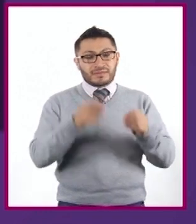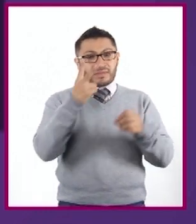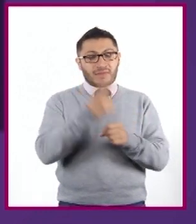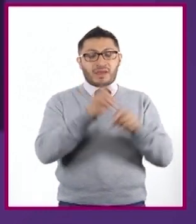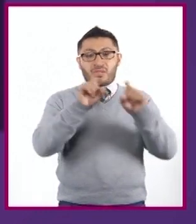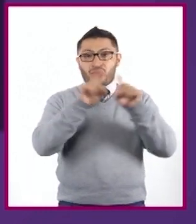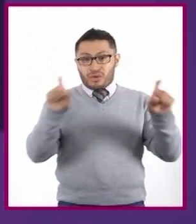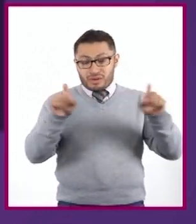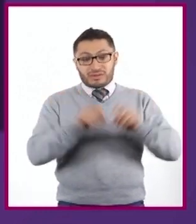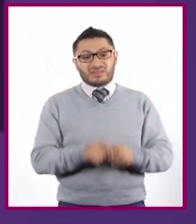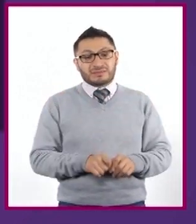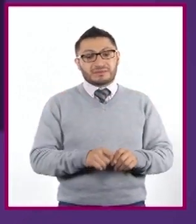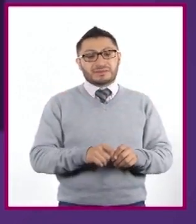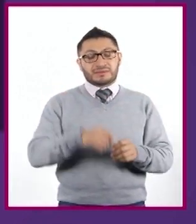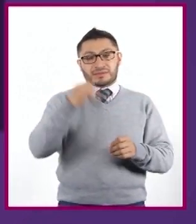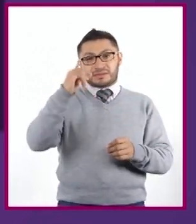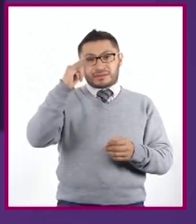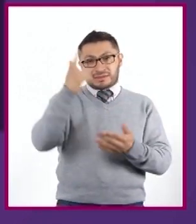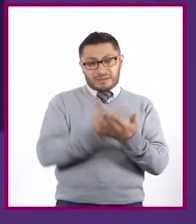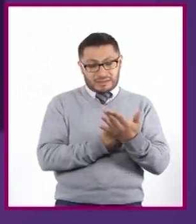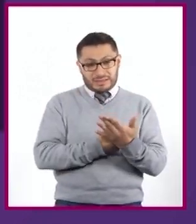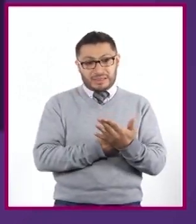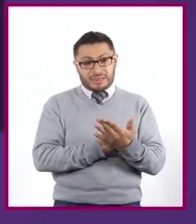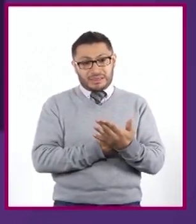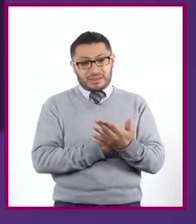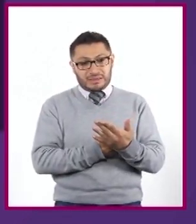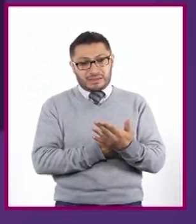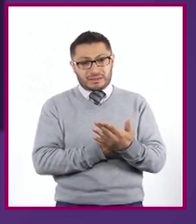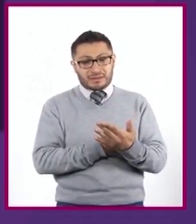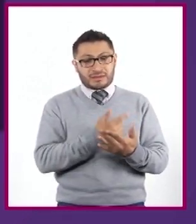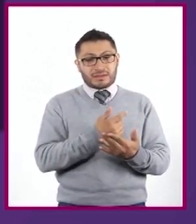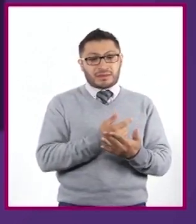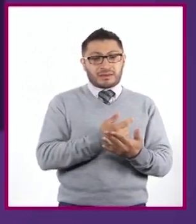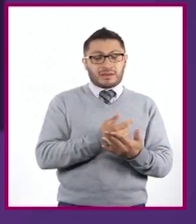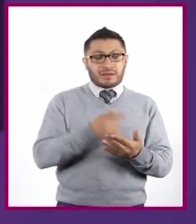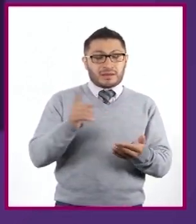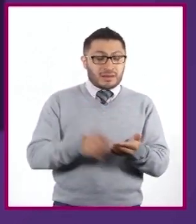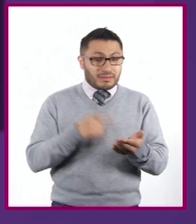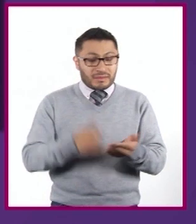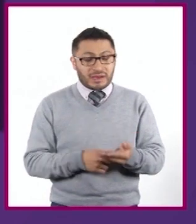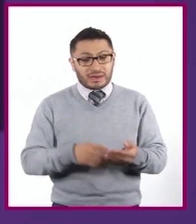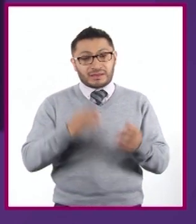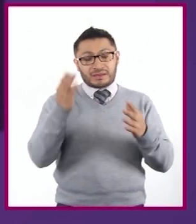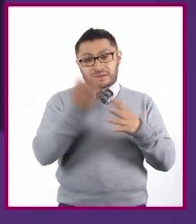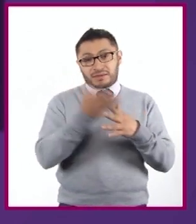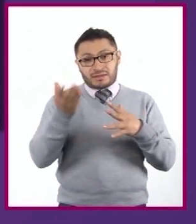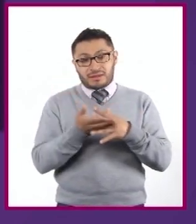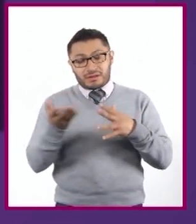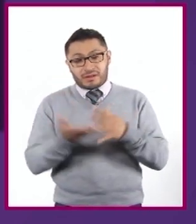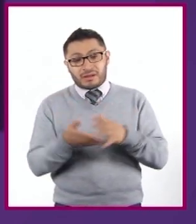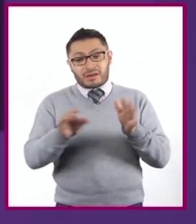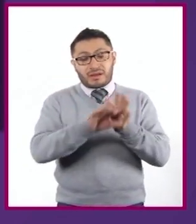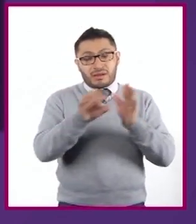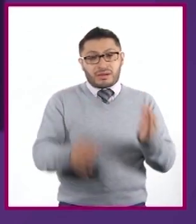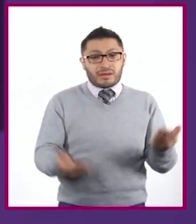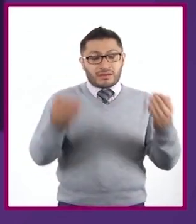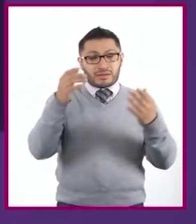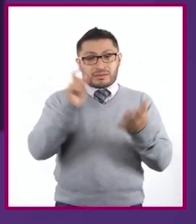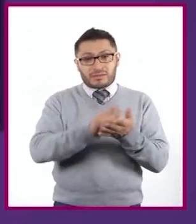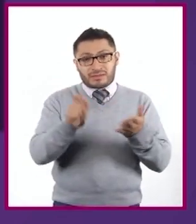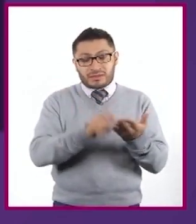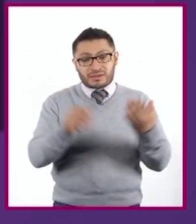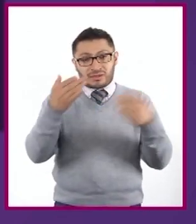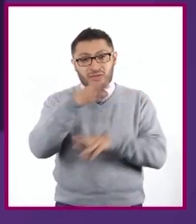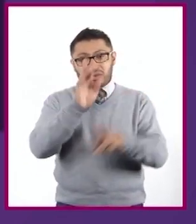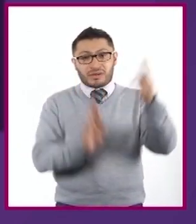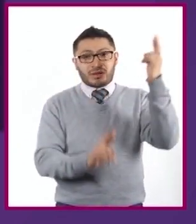subtítulos, el índice y los apartados en que se divide. Por ejemplo, un texto sobre la Revolución Mexicana